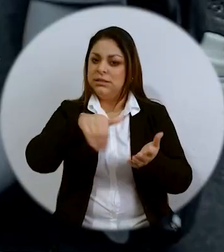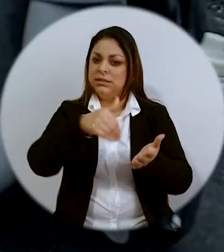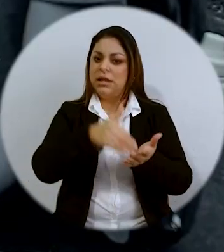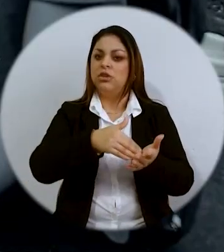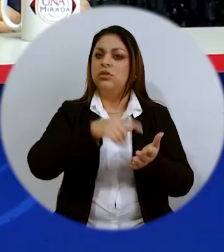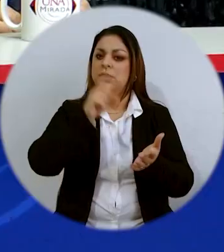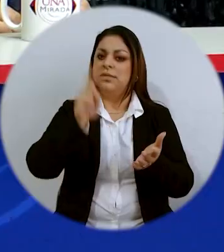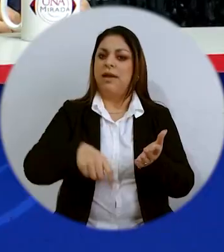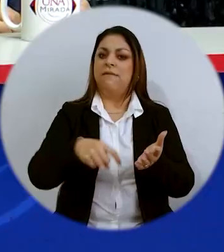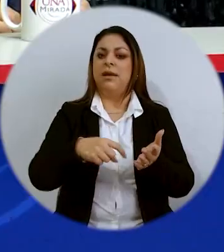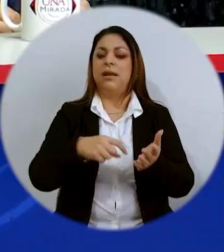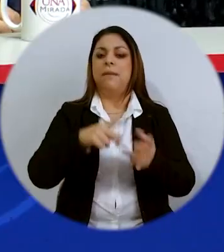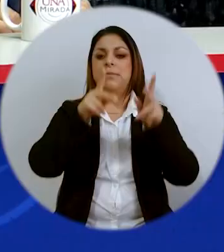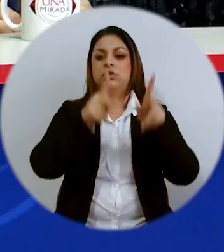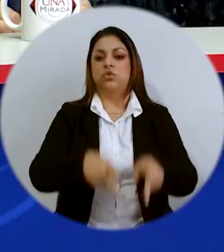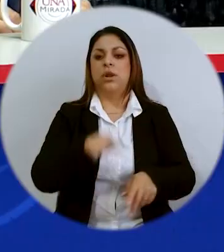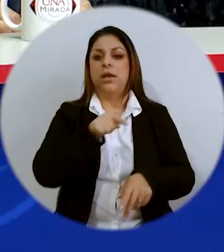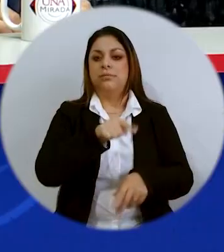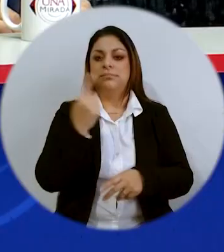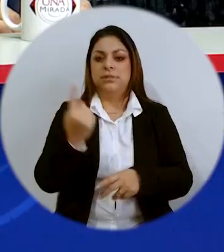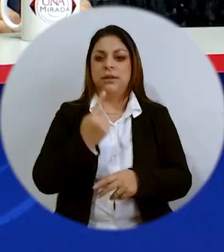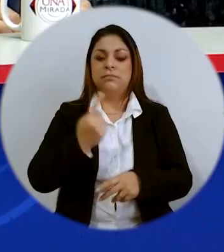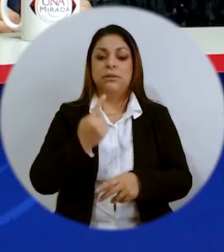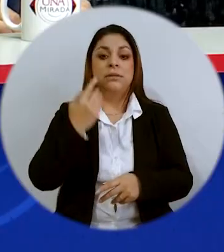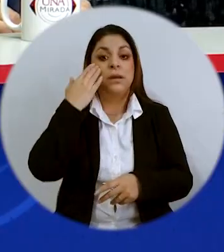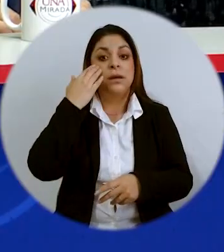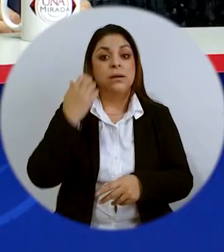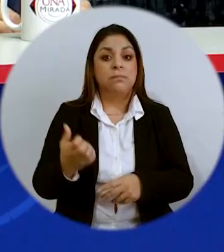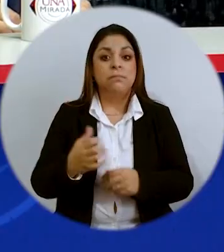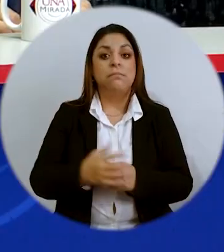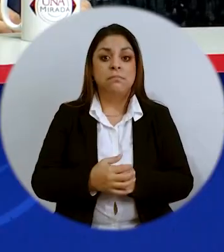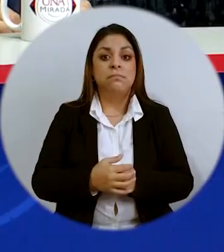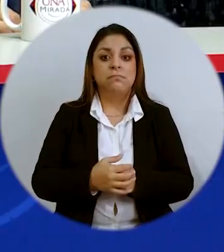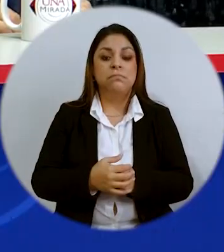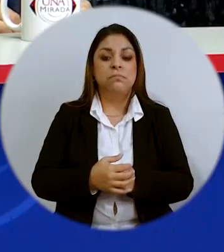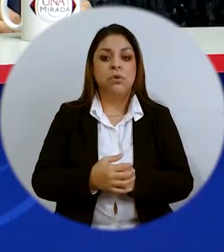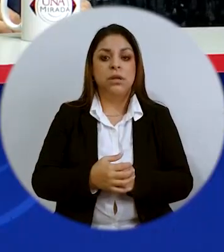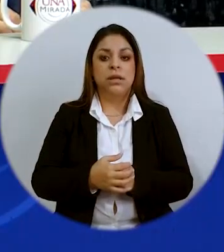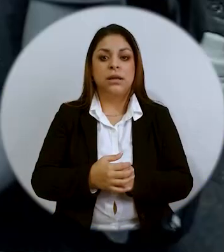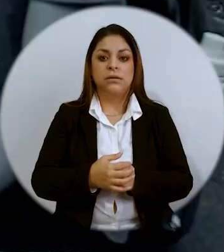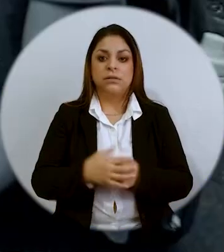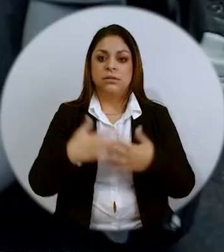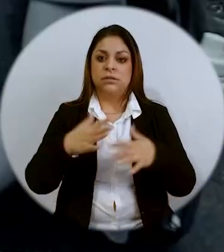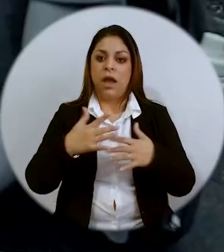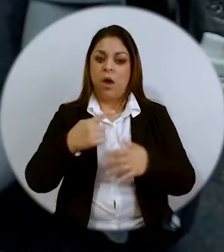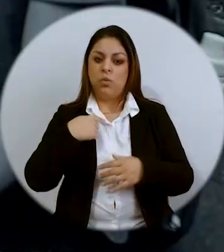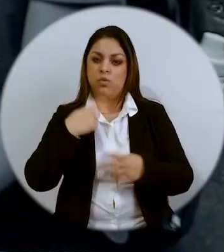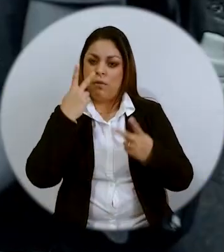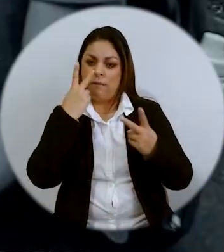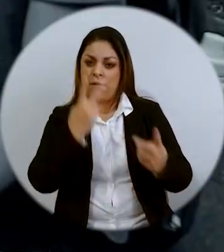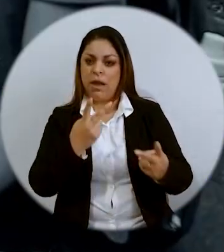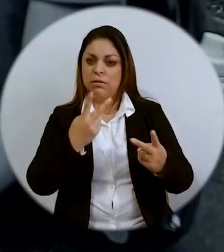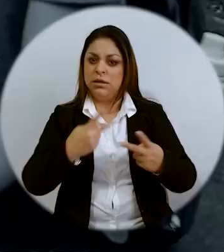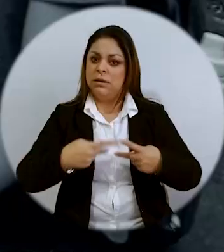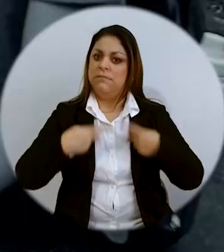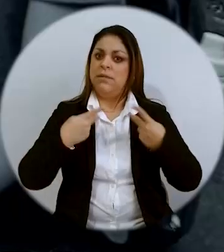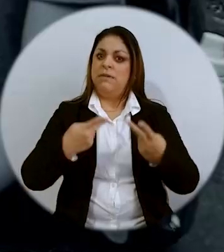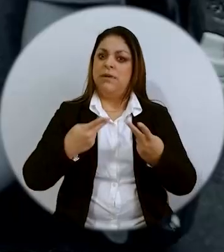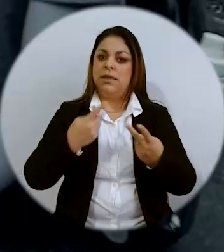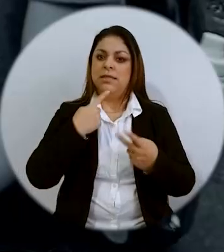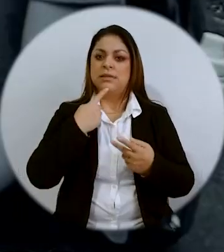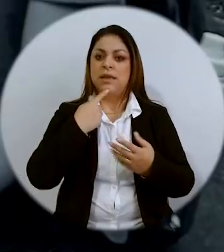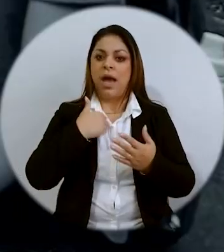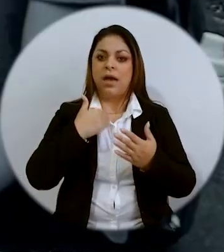ser la persona, claro, ¿verdad? Porque ya de hecho, ¿verdad? Ya uno lo escucha por ahí y lo vive, de que